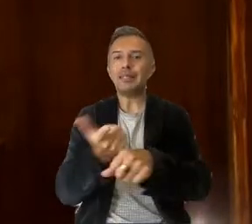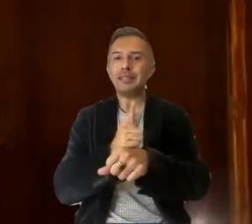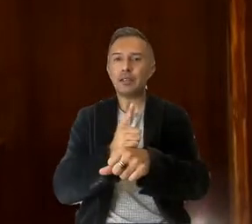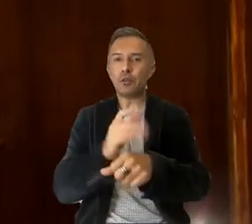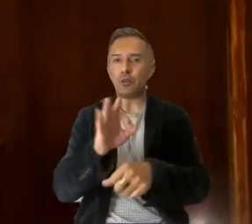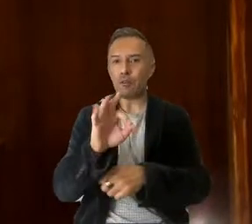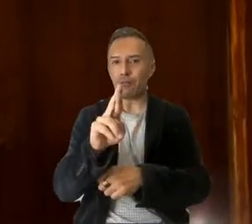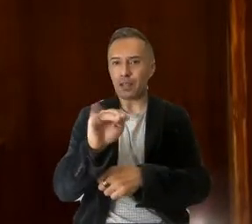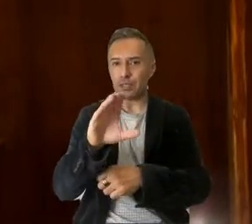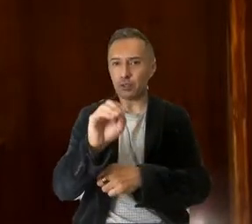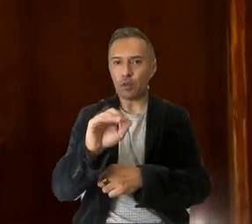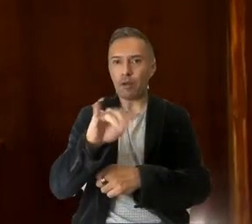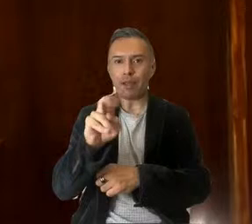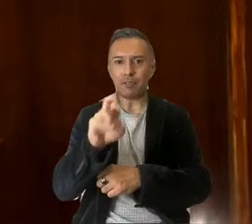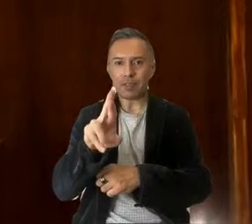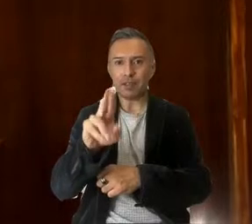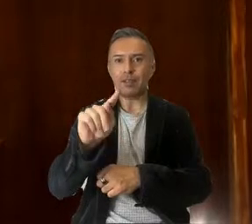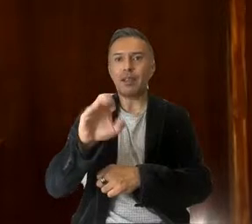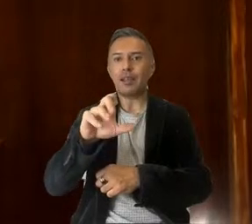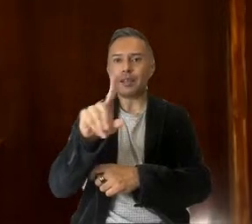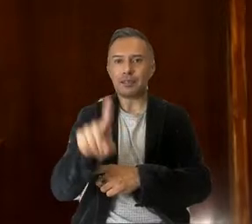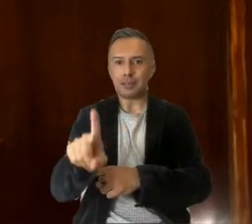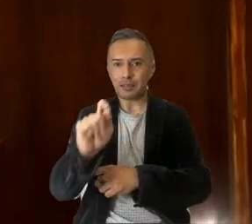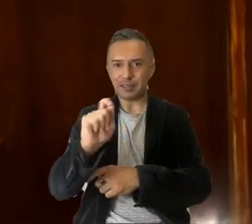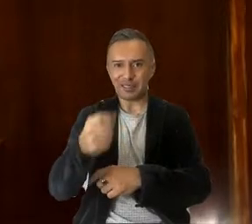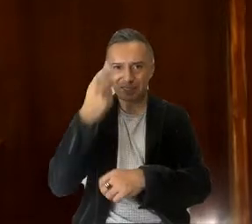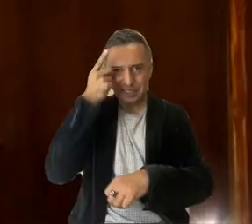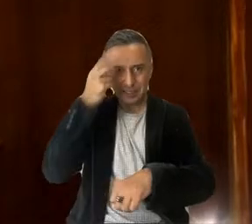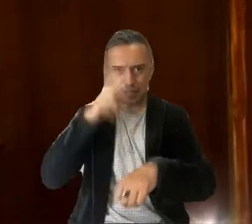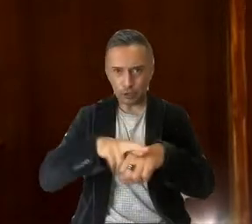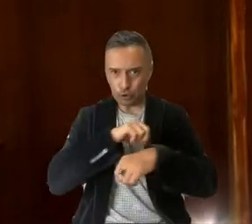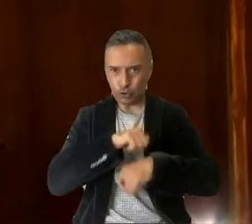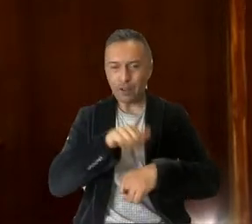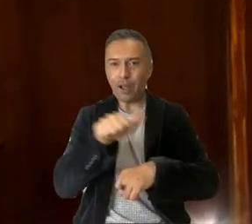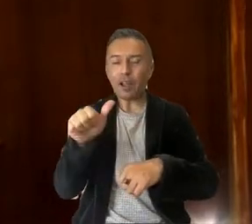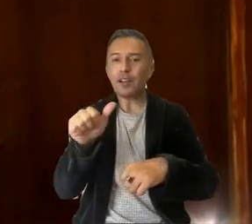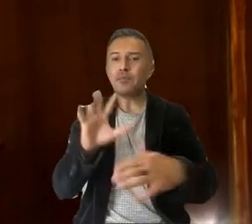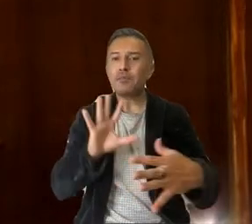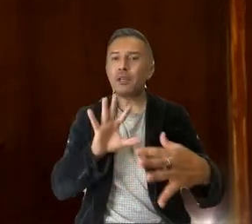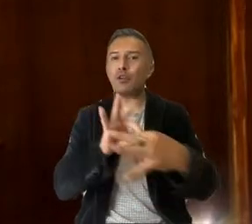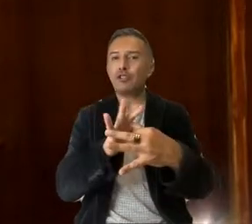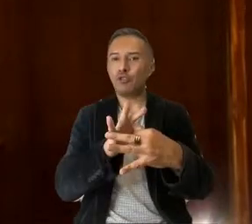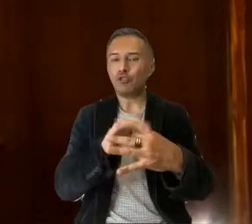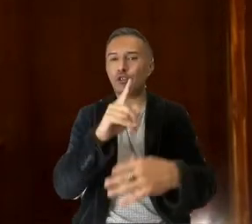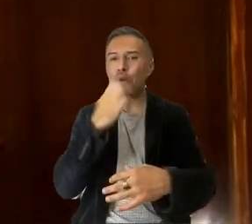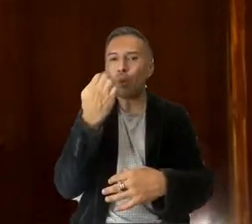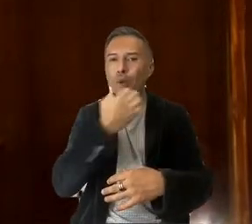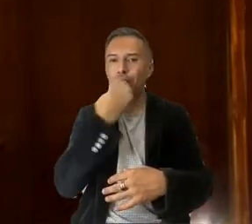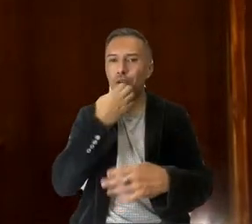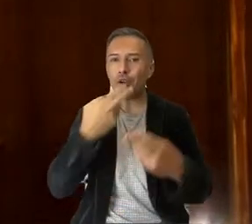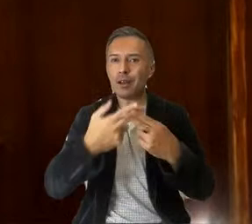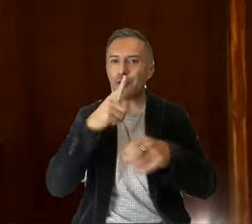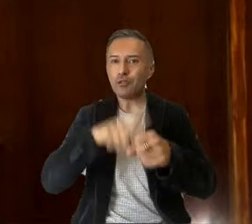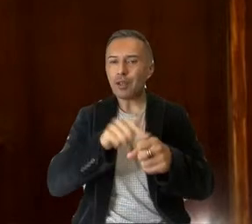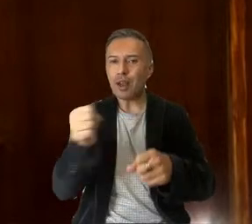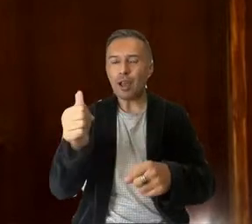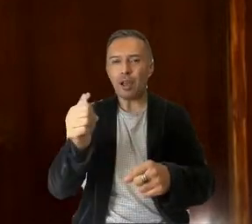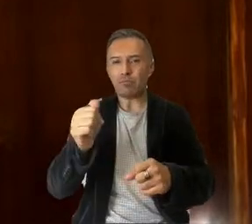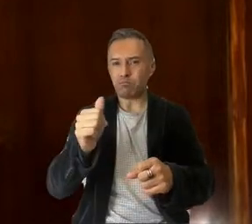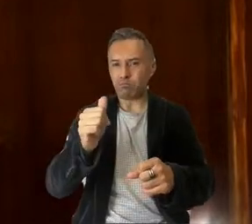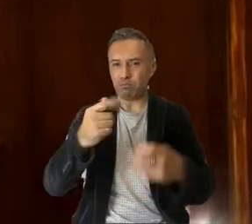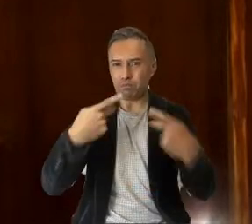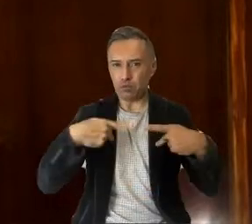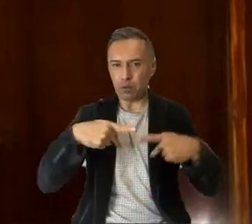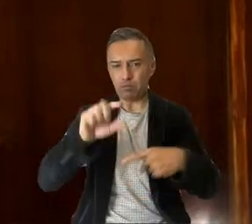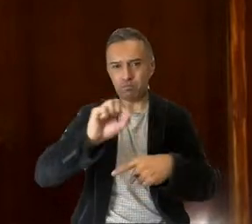Al licenciado Francisco Javier Quesada Telles, director de vinculación del Colegio Nacional de Profesionistas de